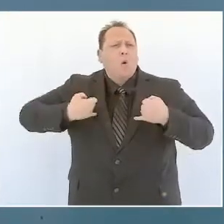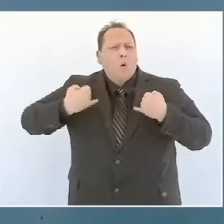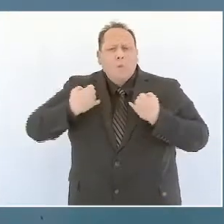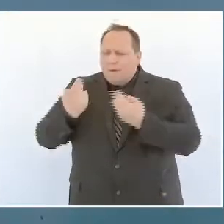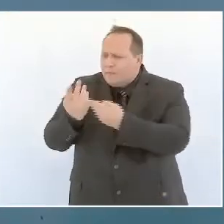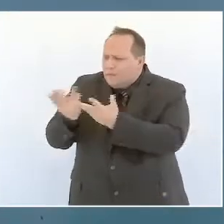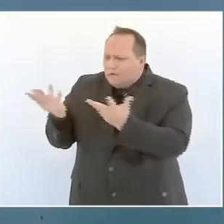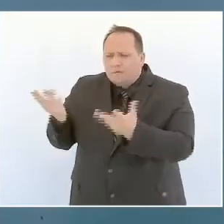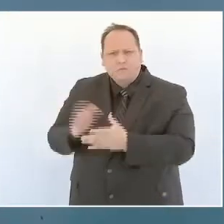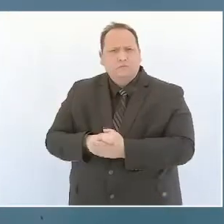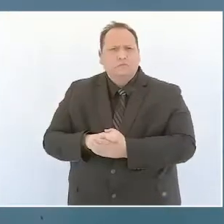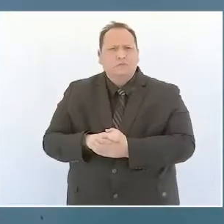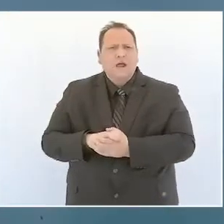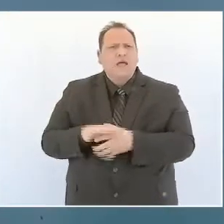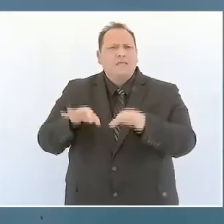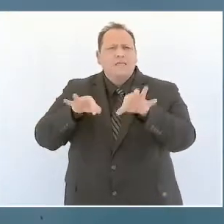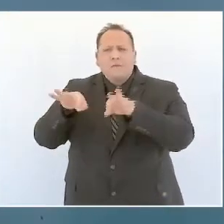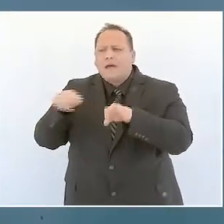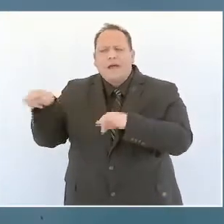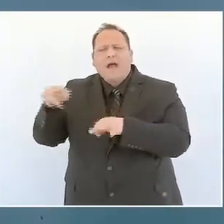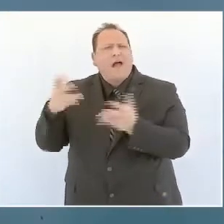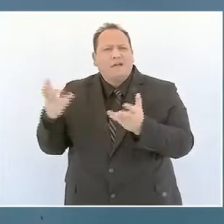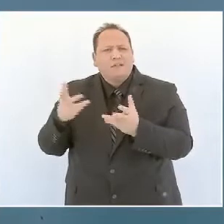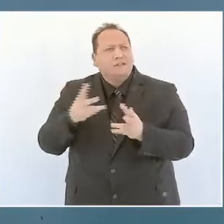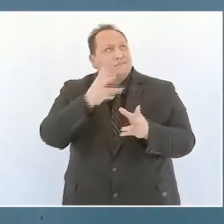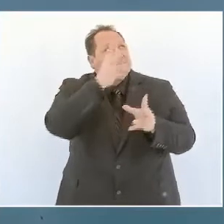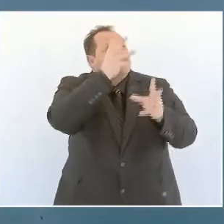están trabajando como aprendices